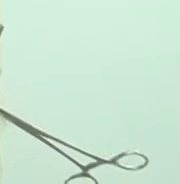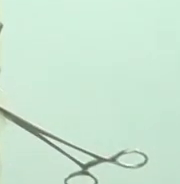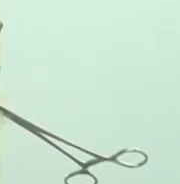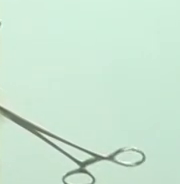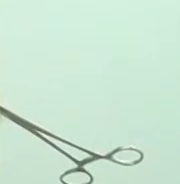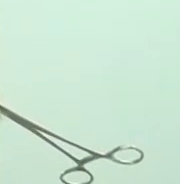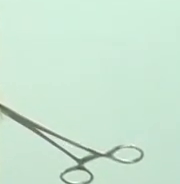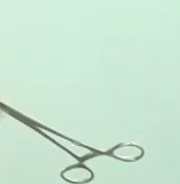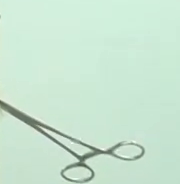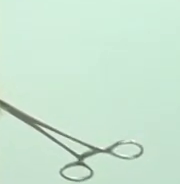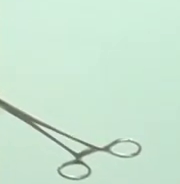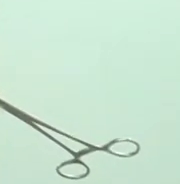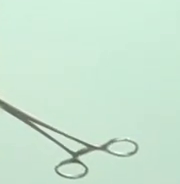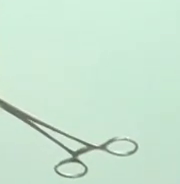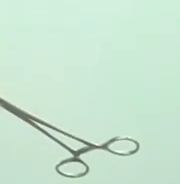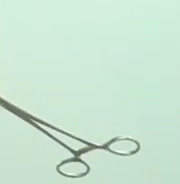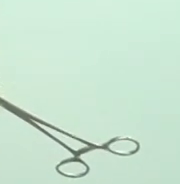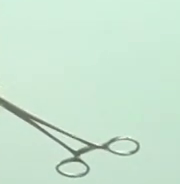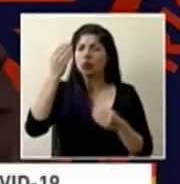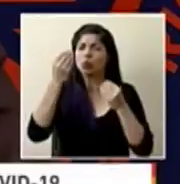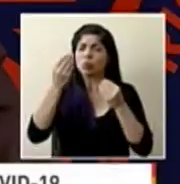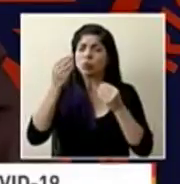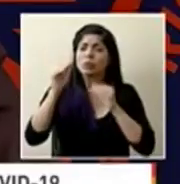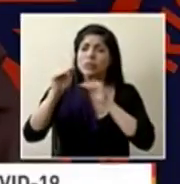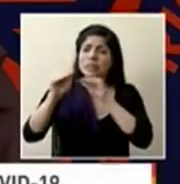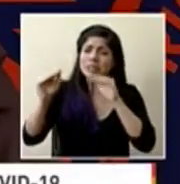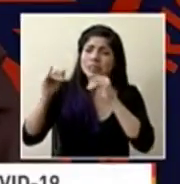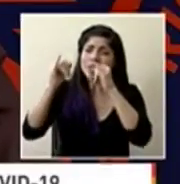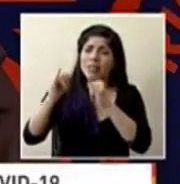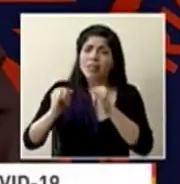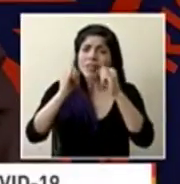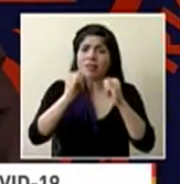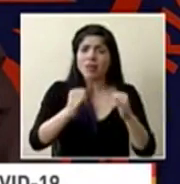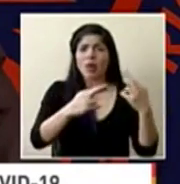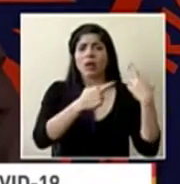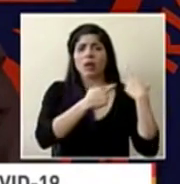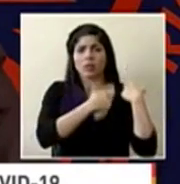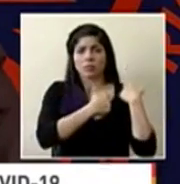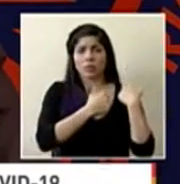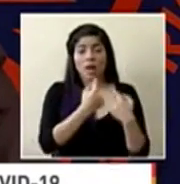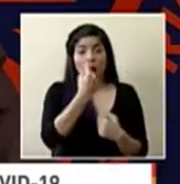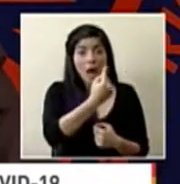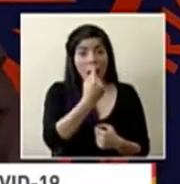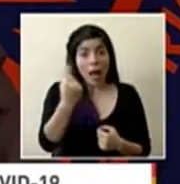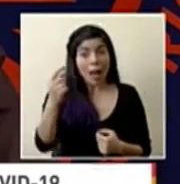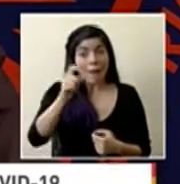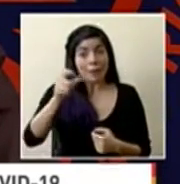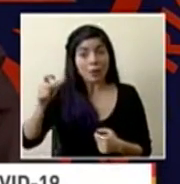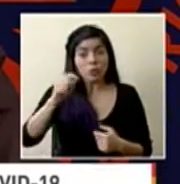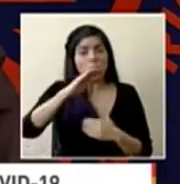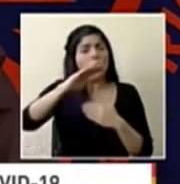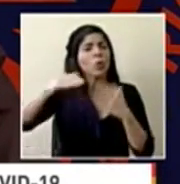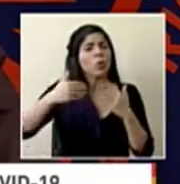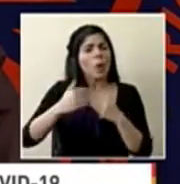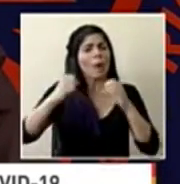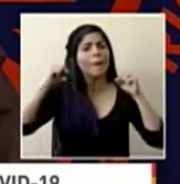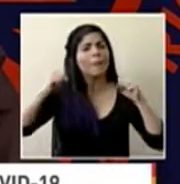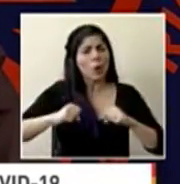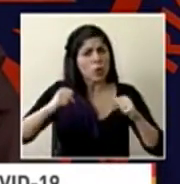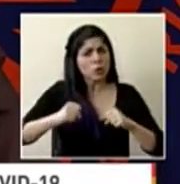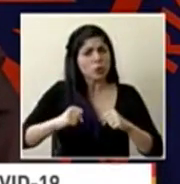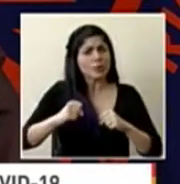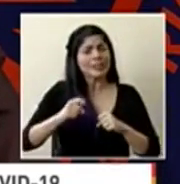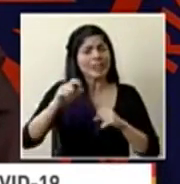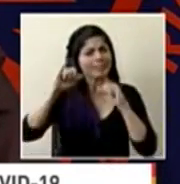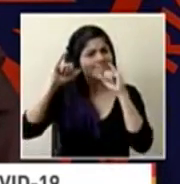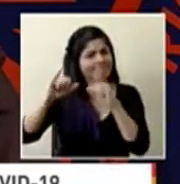que no lo haga. Y yo sé que aquí hemos llamado mucho a la responsabilidad individual. Cada persona, en la medida de lo posible, que no salga